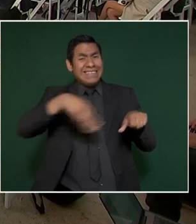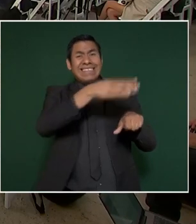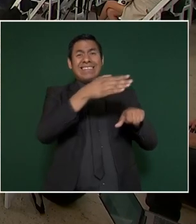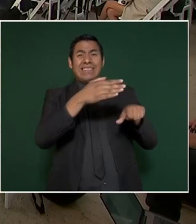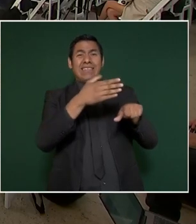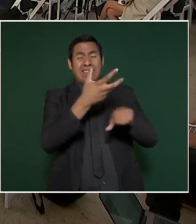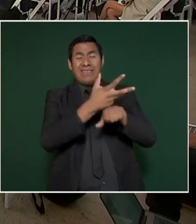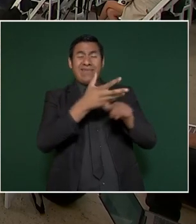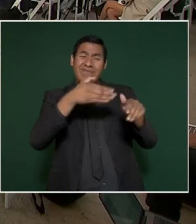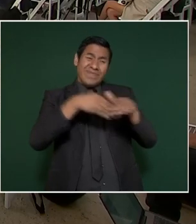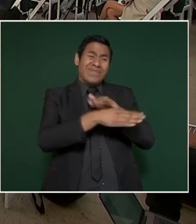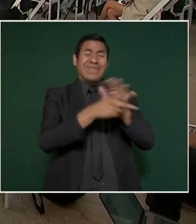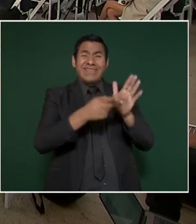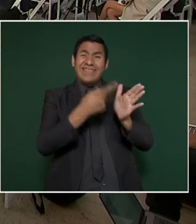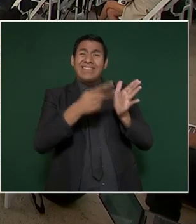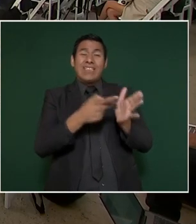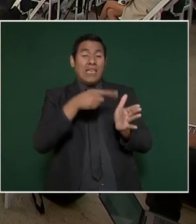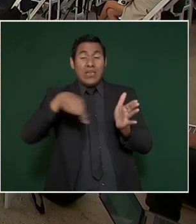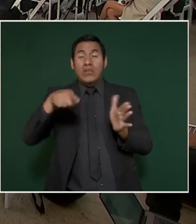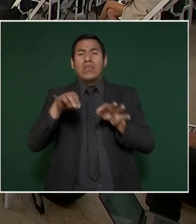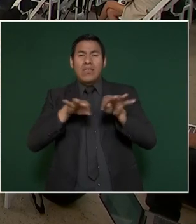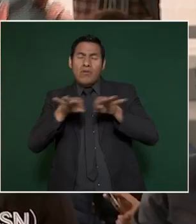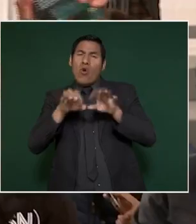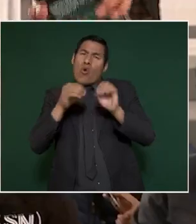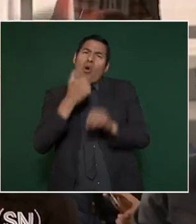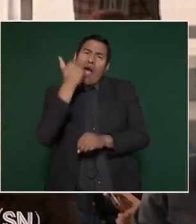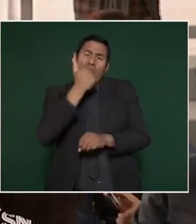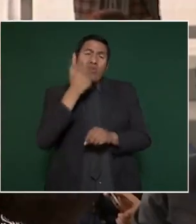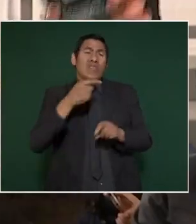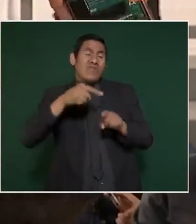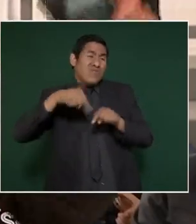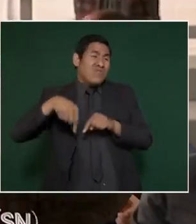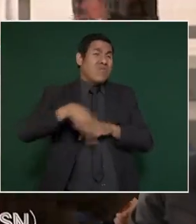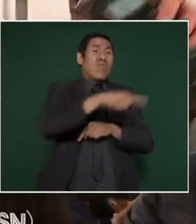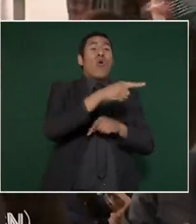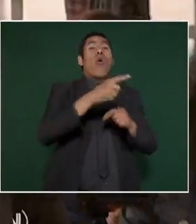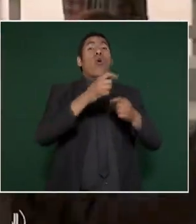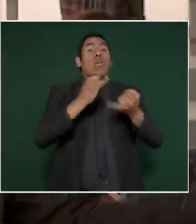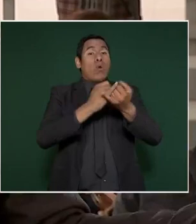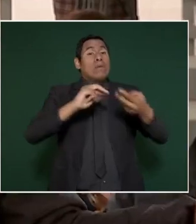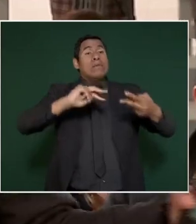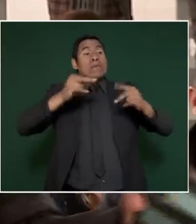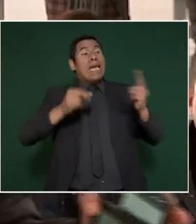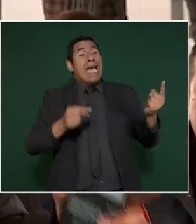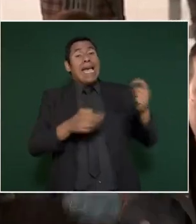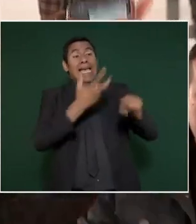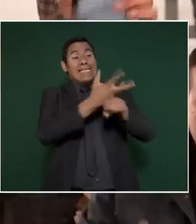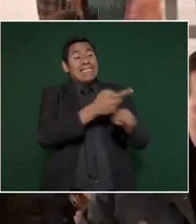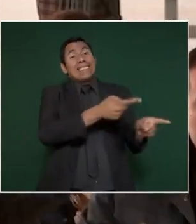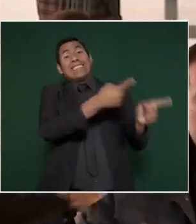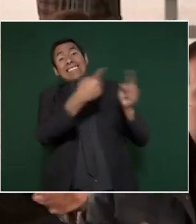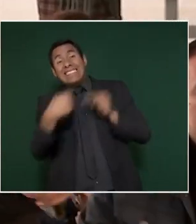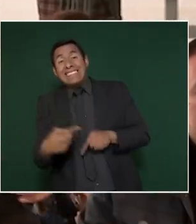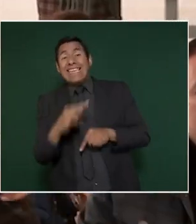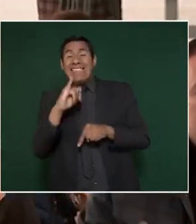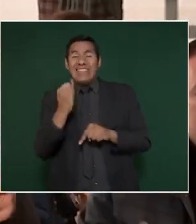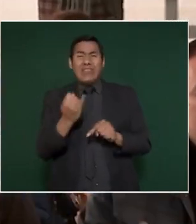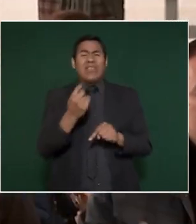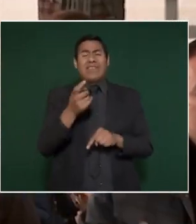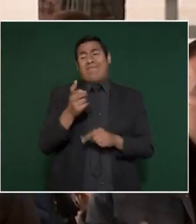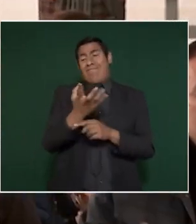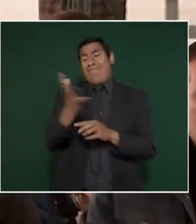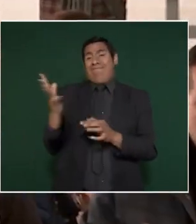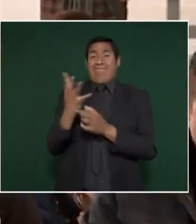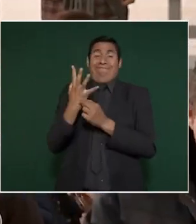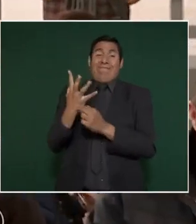eh más de 2 horas en las tardes al regreso por la garita de San Isidro y también por la de Otay